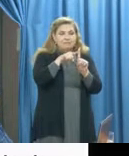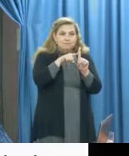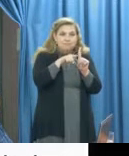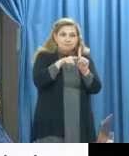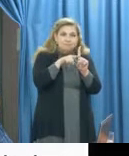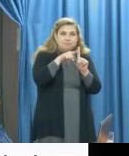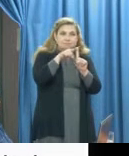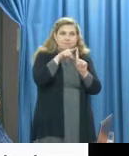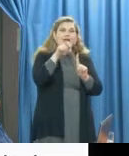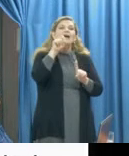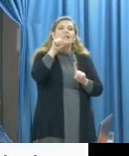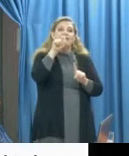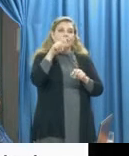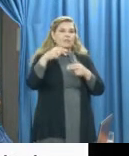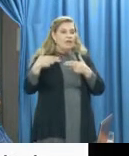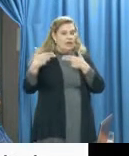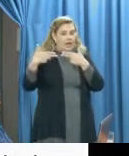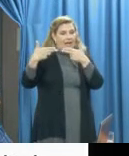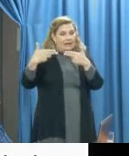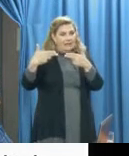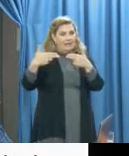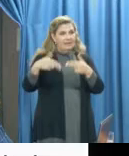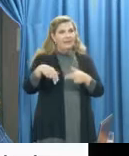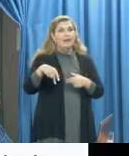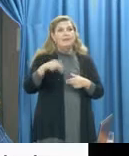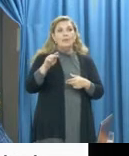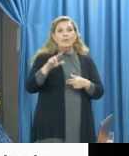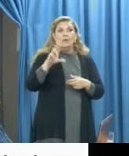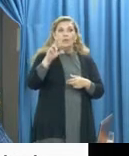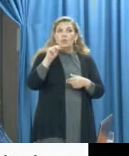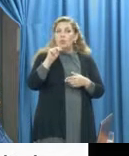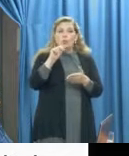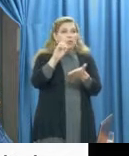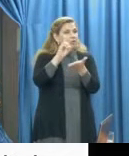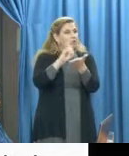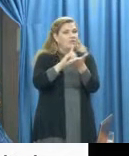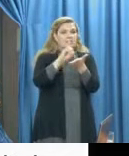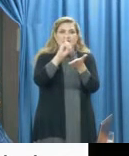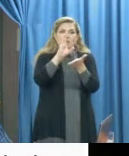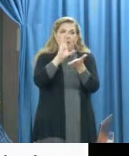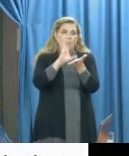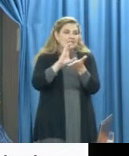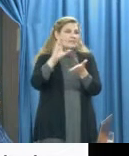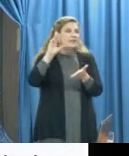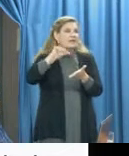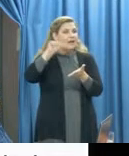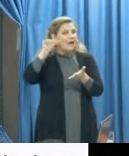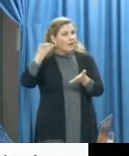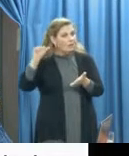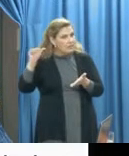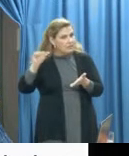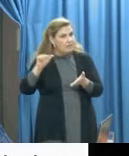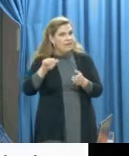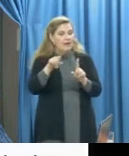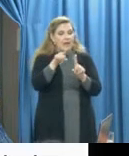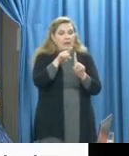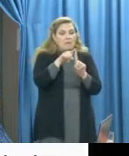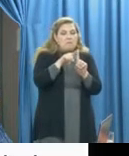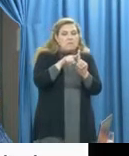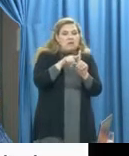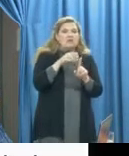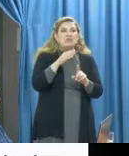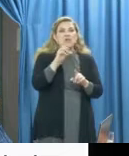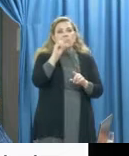son hereditarias y no necesariamente causan discapacidad auditiva. La pérdida es menor.